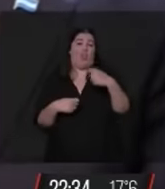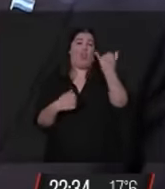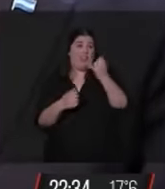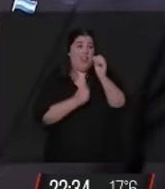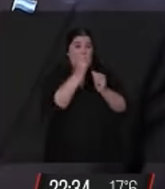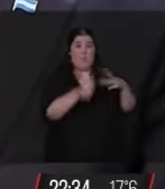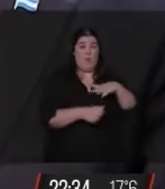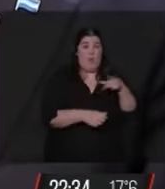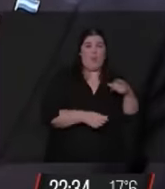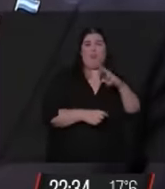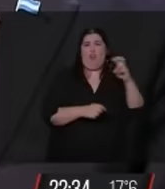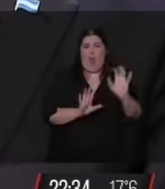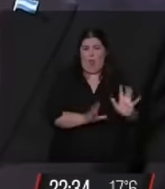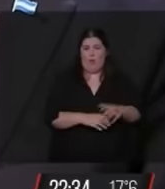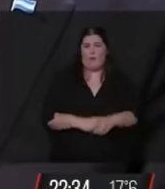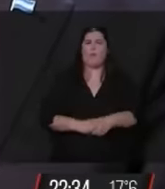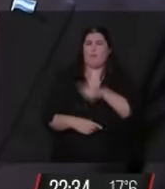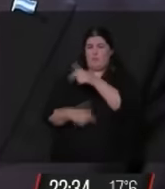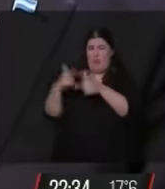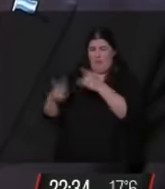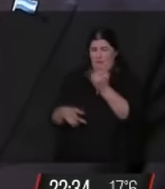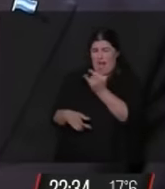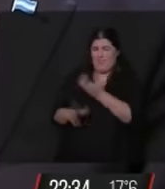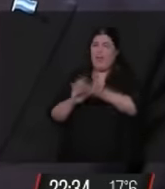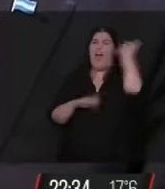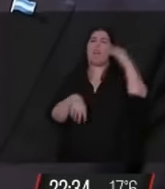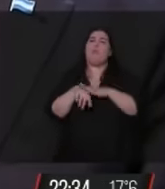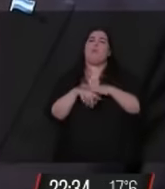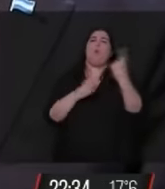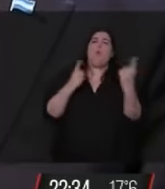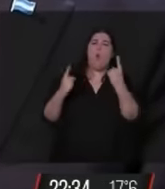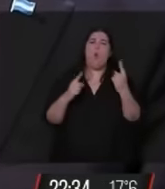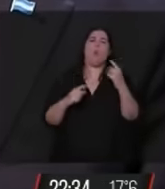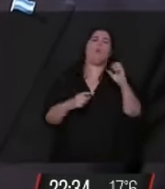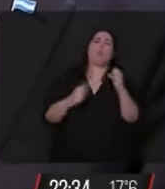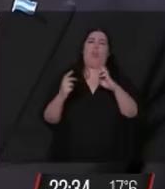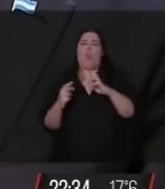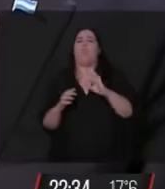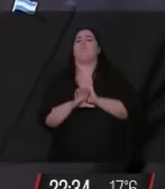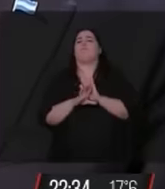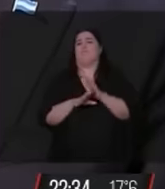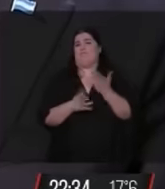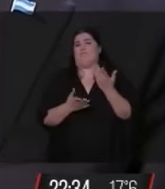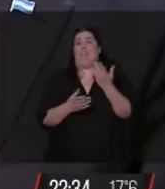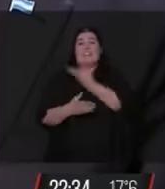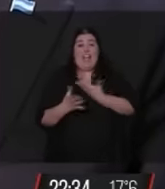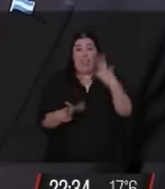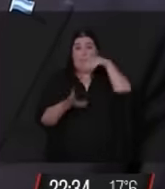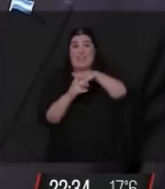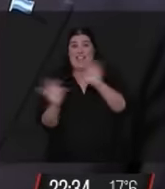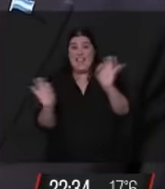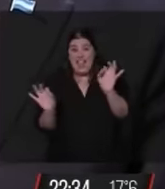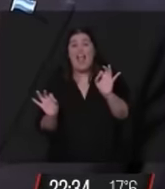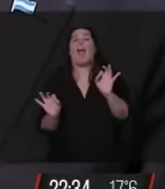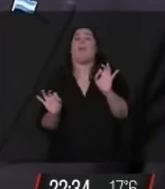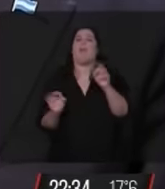Lo que decís es falso. ¿Sabes por qué? Porque en la época de la convertibilidad, cuando las AFJP funcionaban sin tanta intromisión del Estado, que tenía